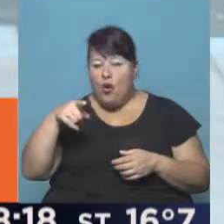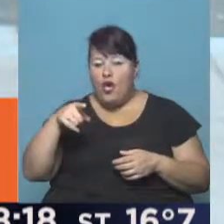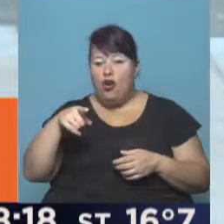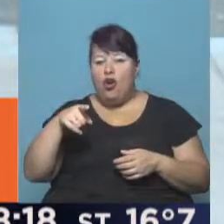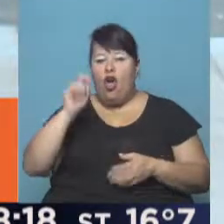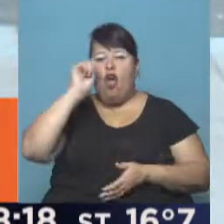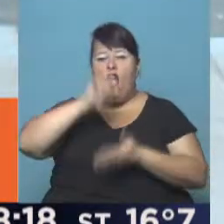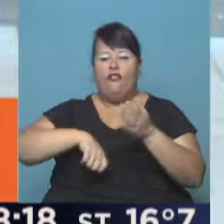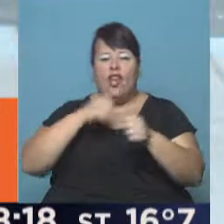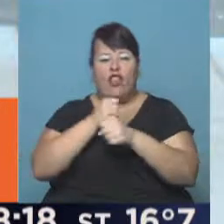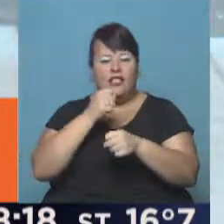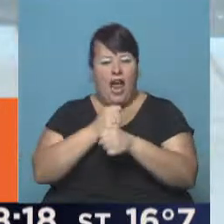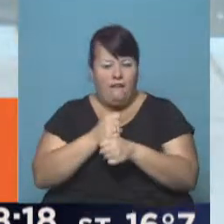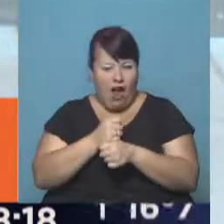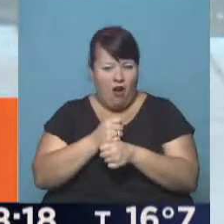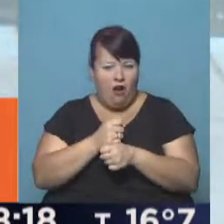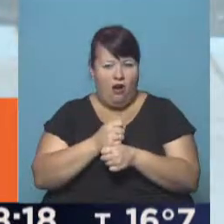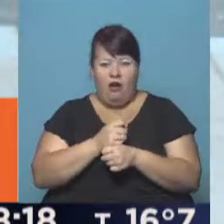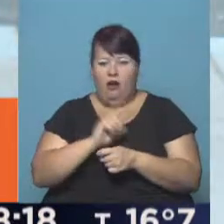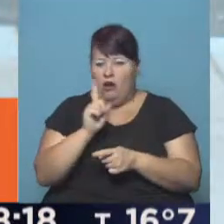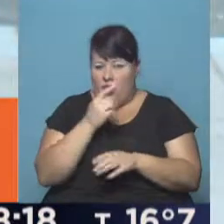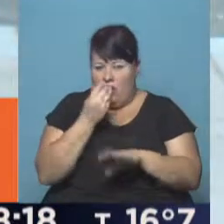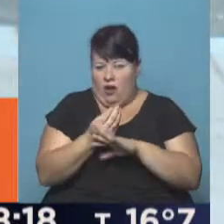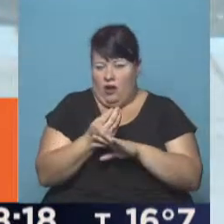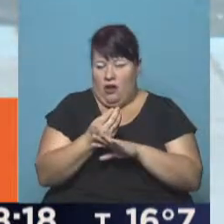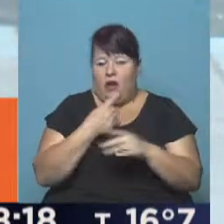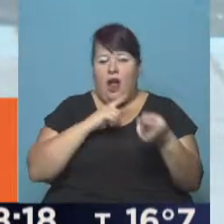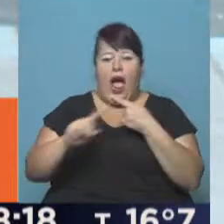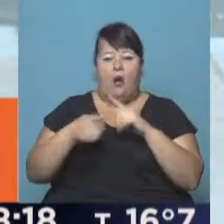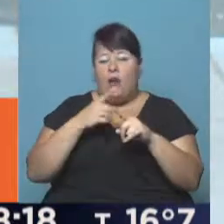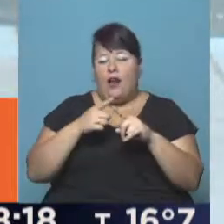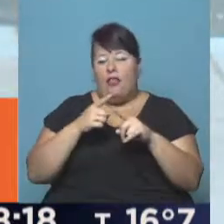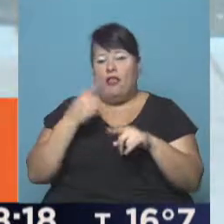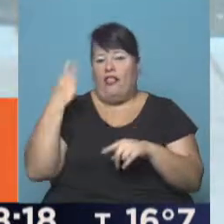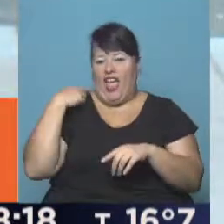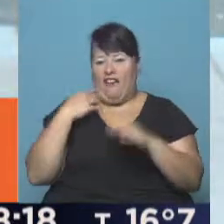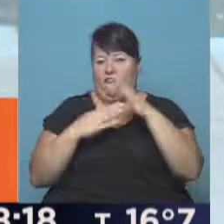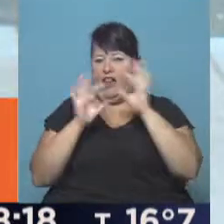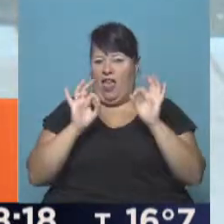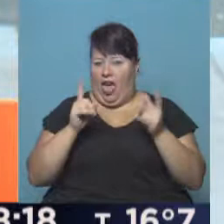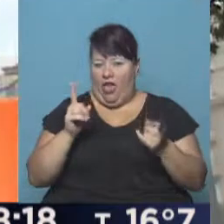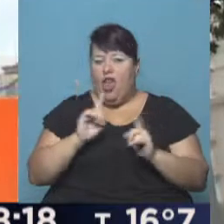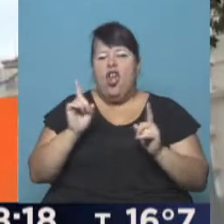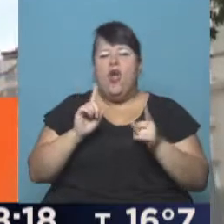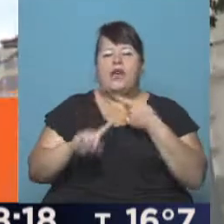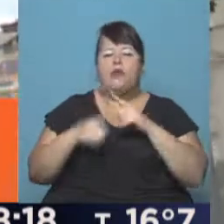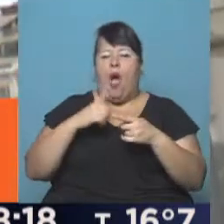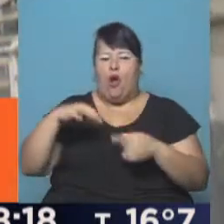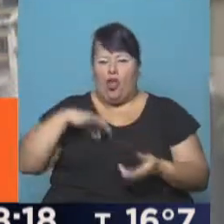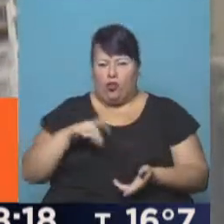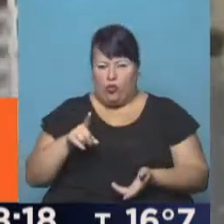convenio laboral que no está representada para la patronal es decir no es una paritaria